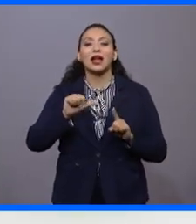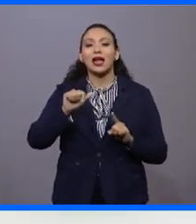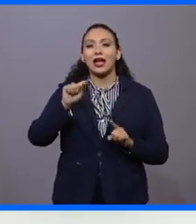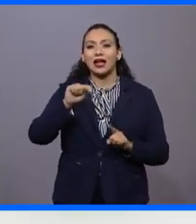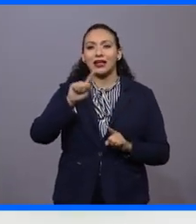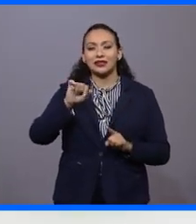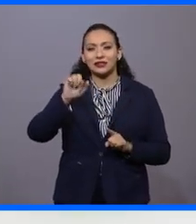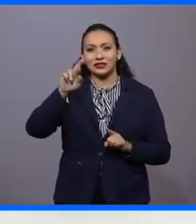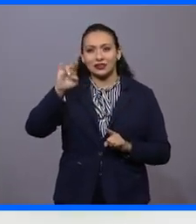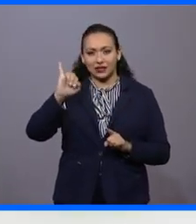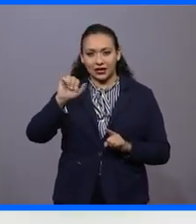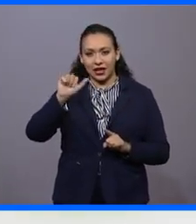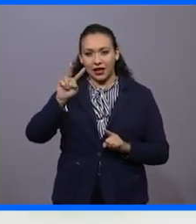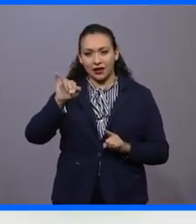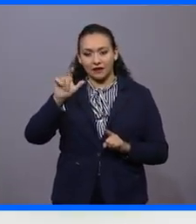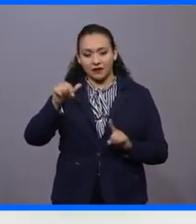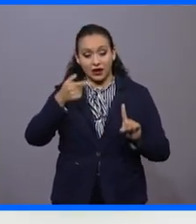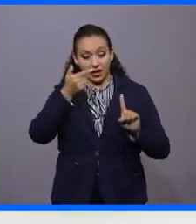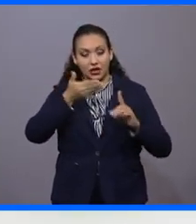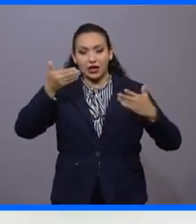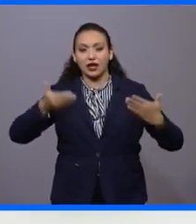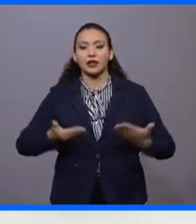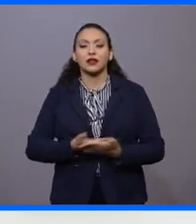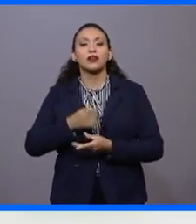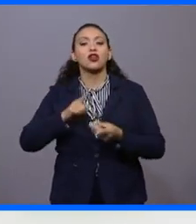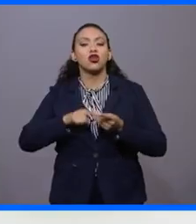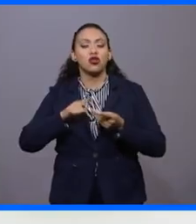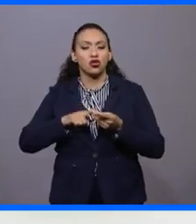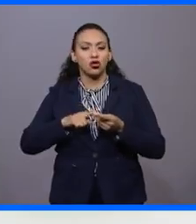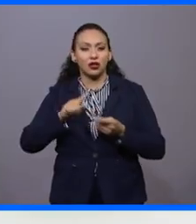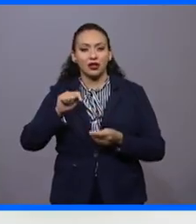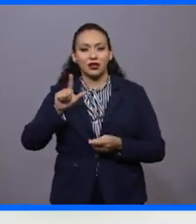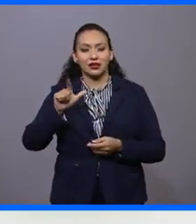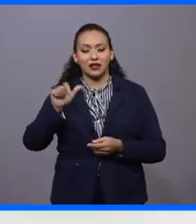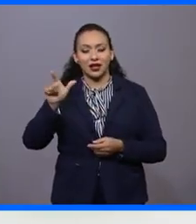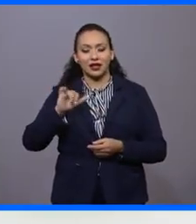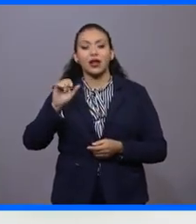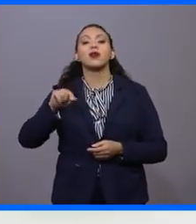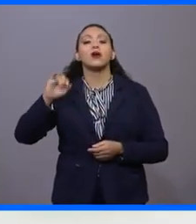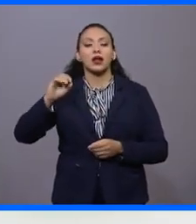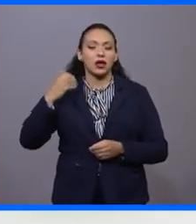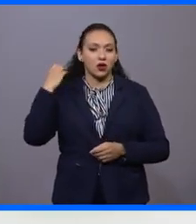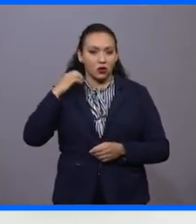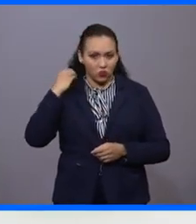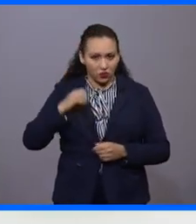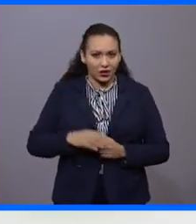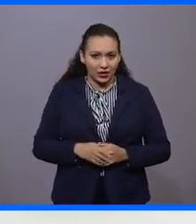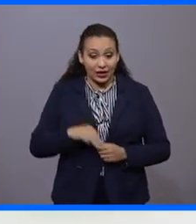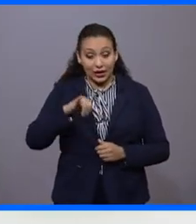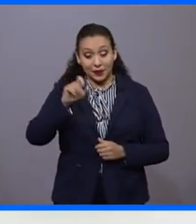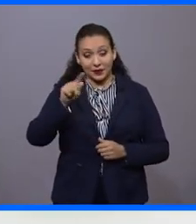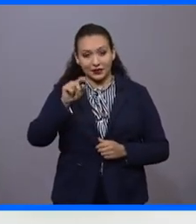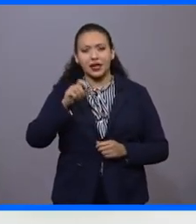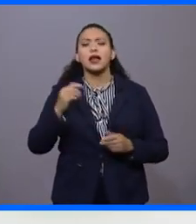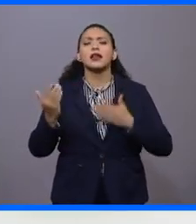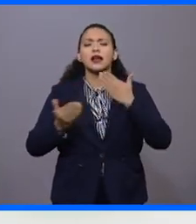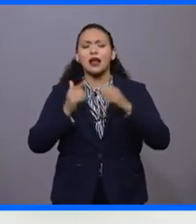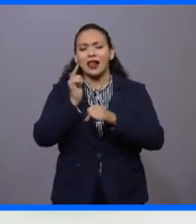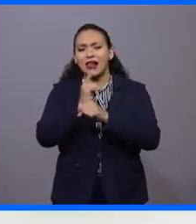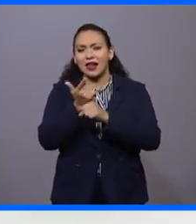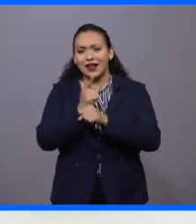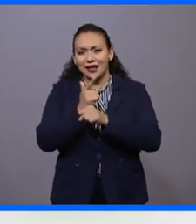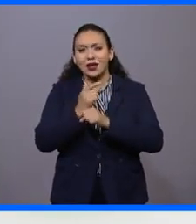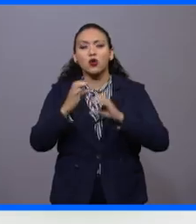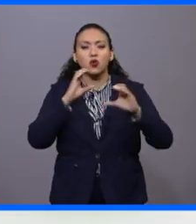Atsiri Ávila López, originaria de Tlaxiaco, Oaxaca, de la región mixteca. Ella estudió la licenciatura